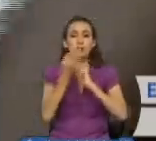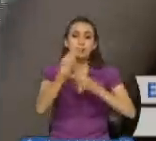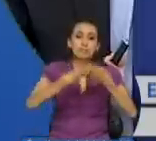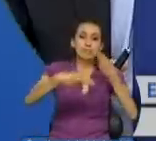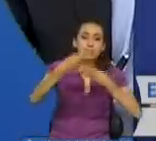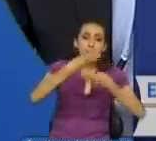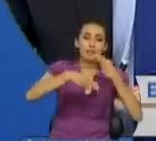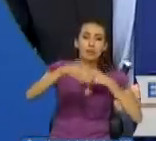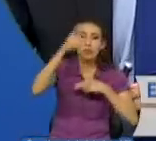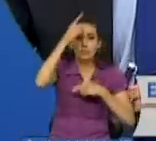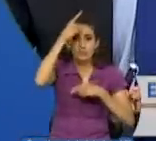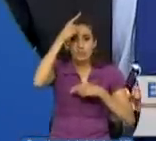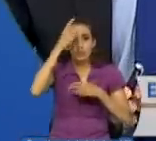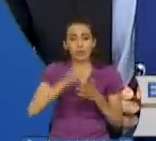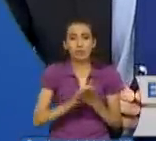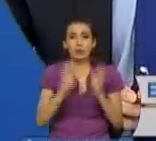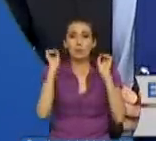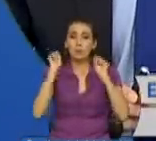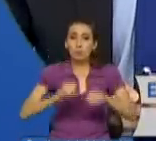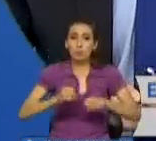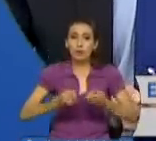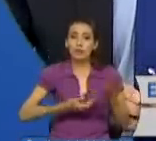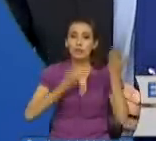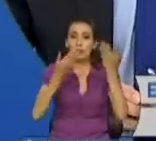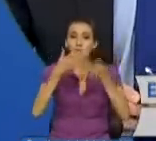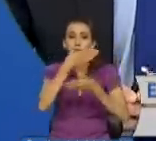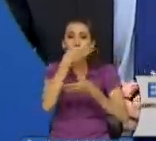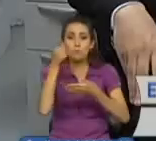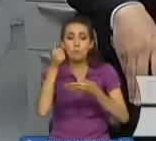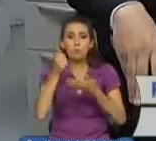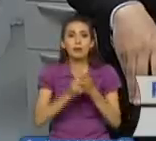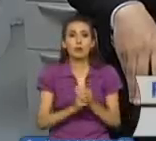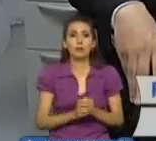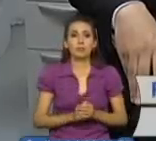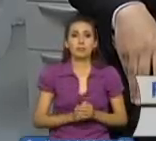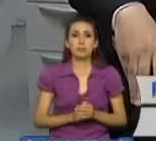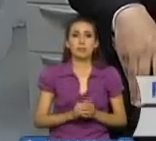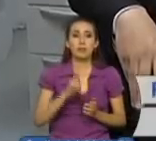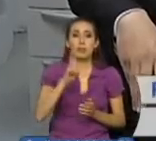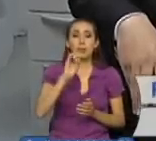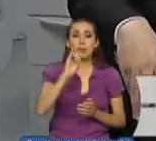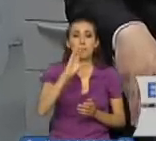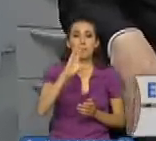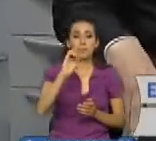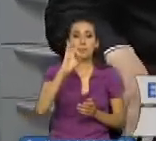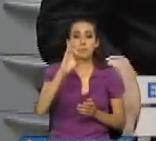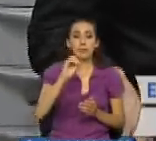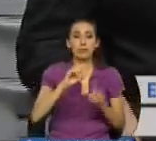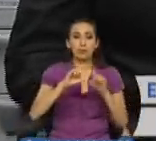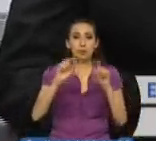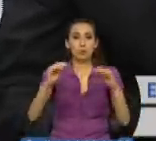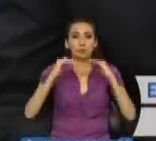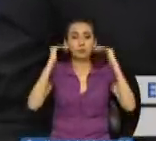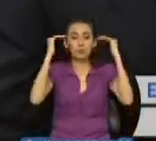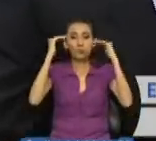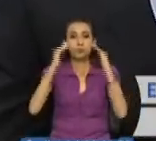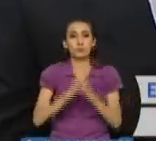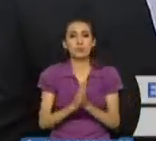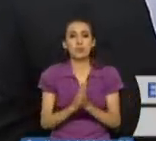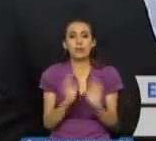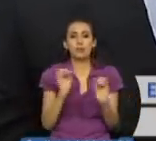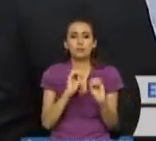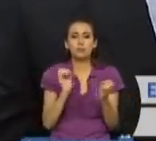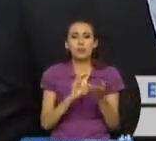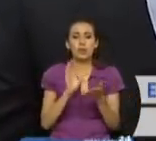pública reestructurar la deuda te puede ayudar a tener mejores intereses Víctor Hugo villacres catedrático universitario prevé que en la proforma no se